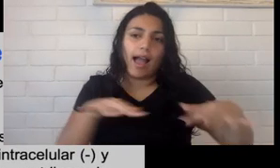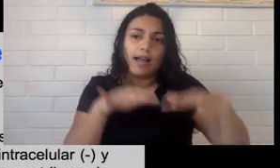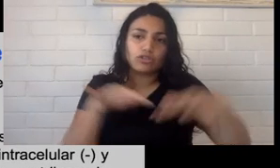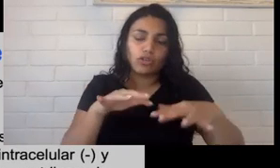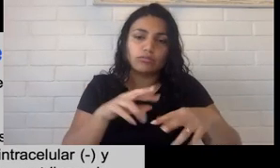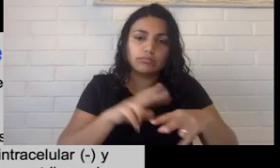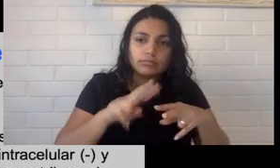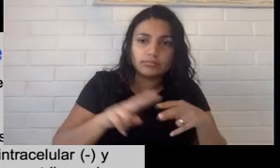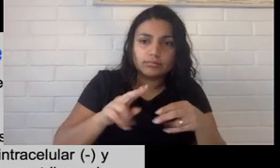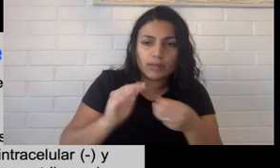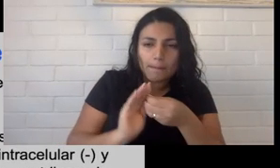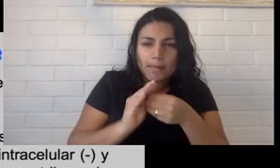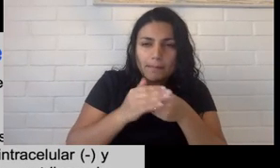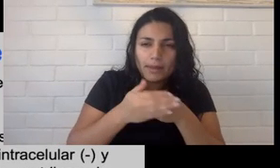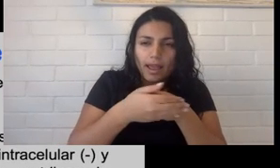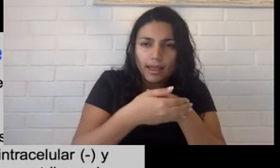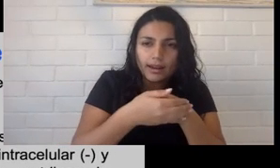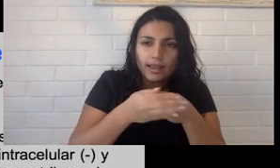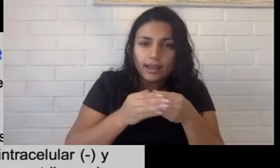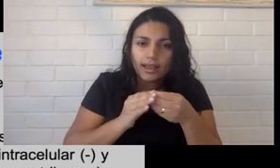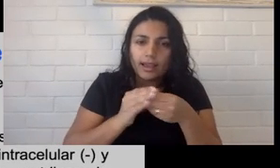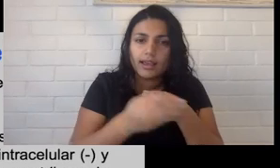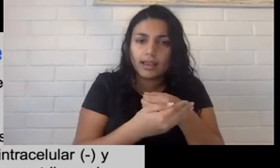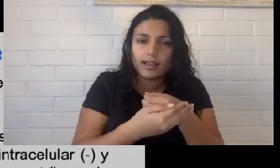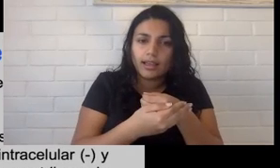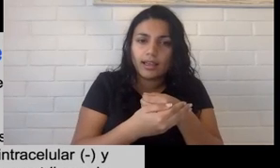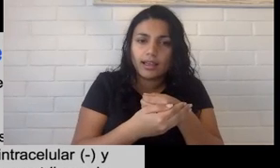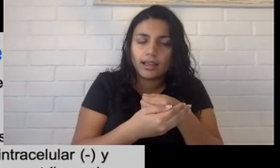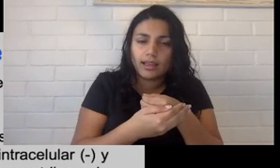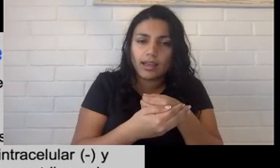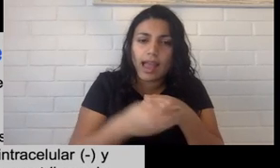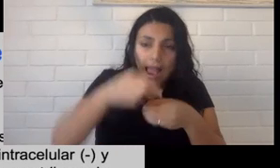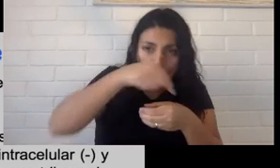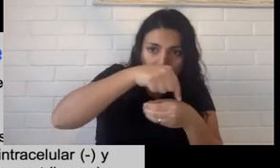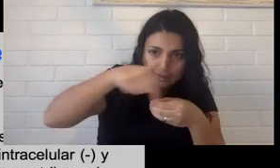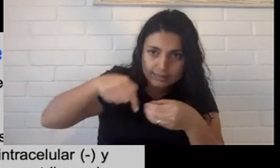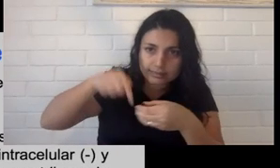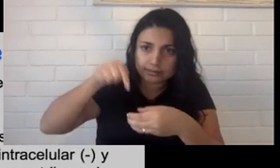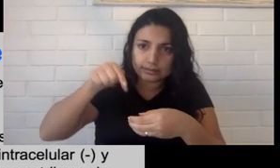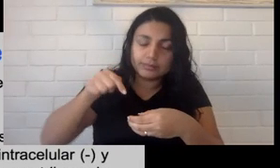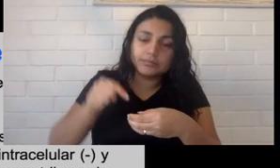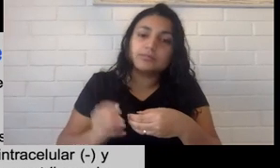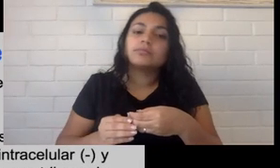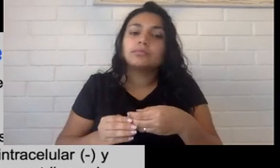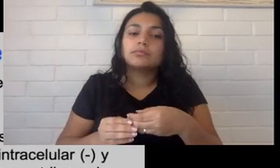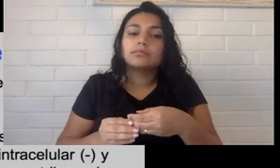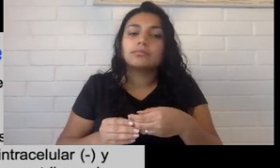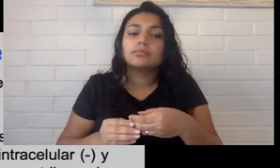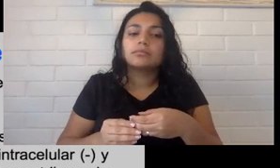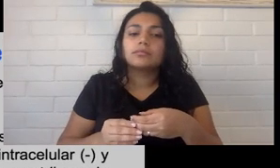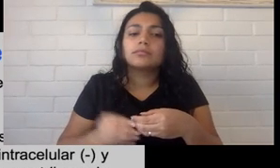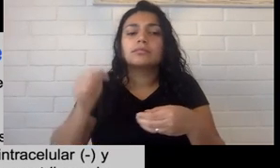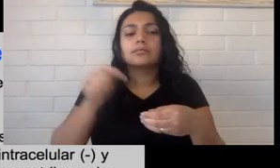potencial de membrana, entonces, es un potencial que se genera a través de ella y usualmente